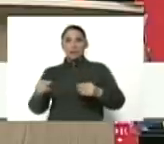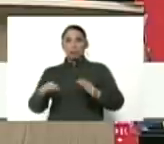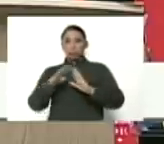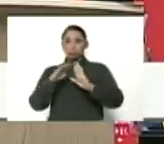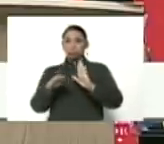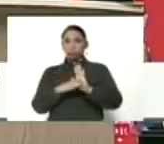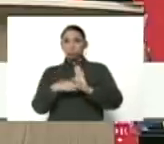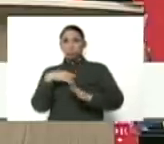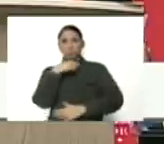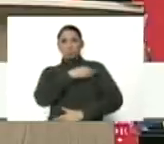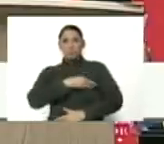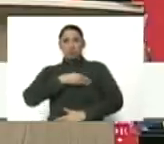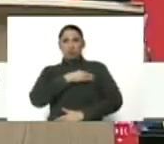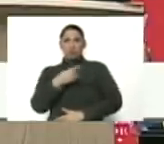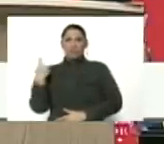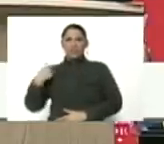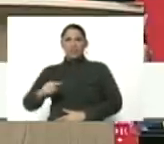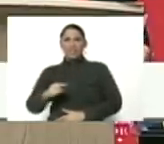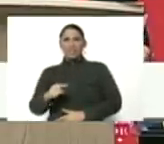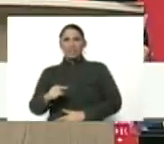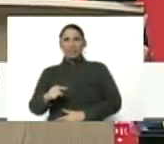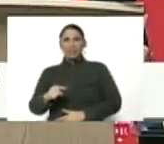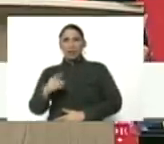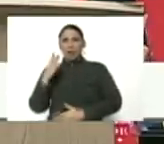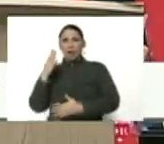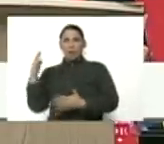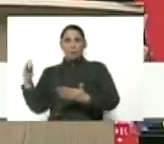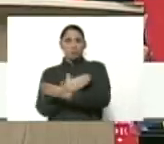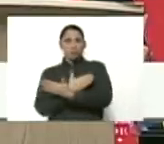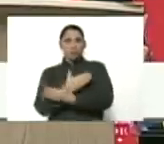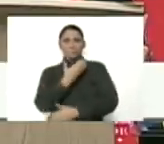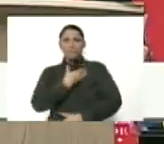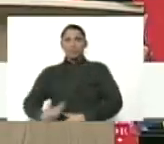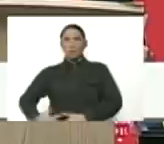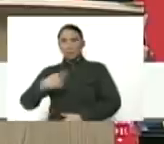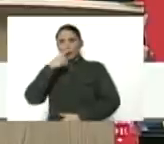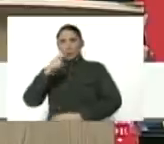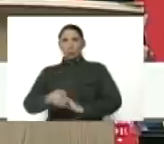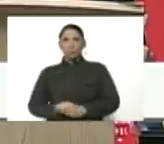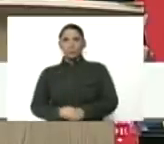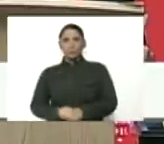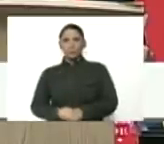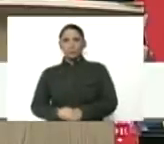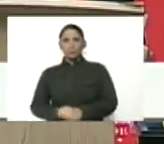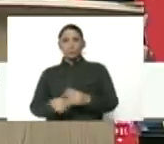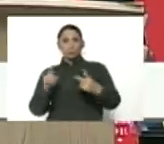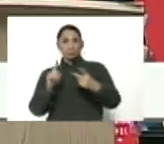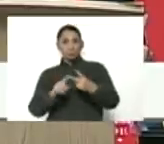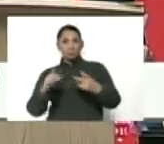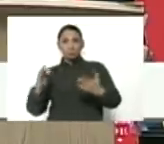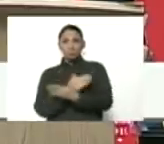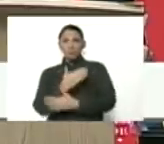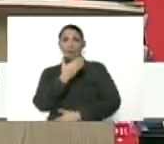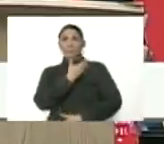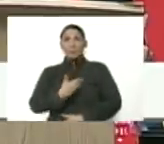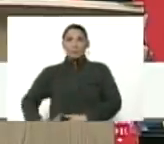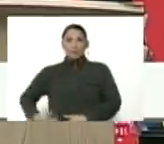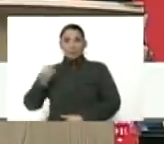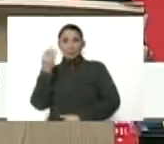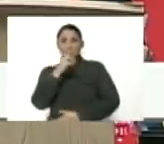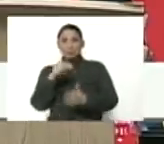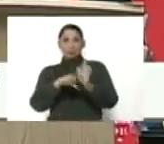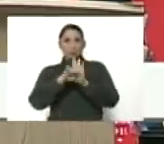misiones que tenían de extracción del presidente Maduro, de extracción del presidente de la Asamblea Nacional Constituyente,